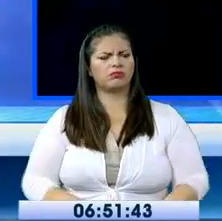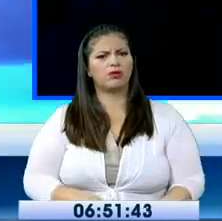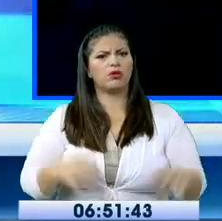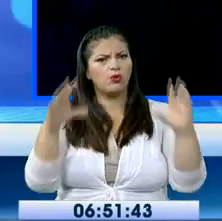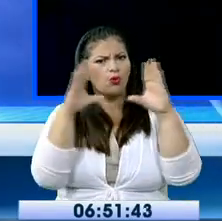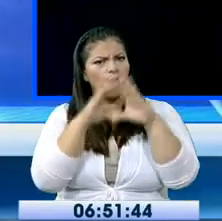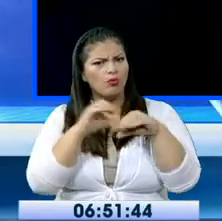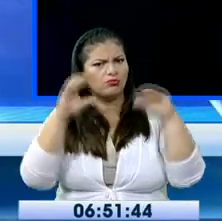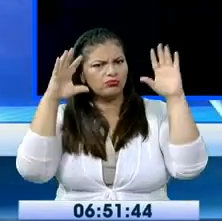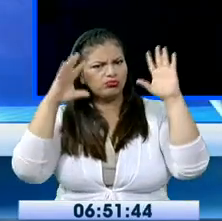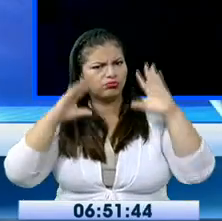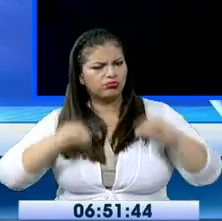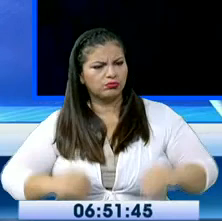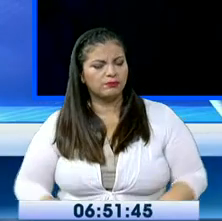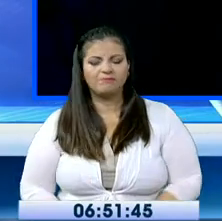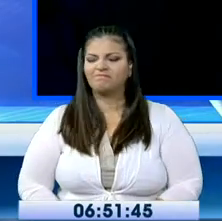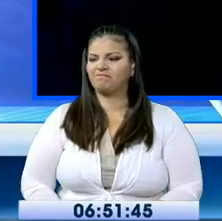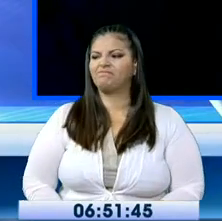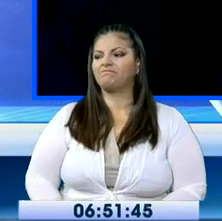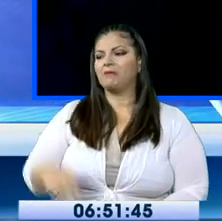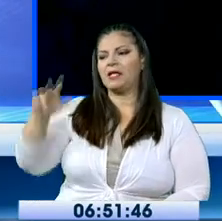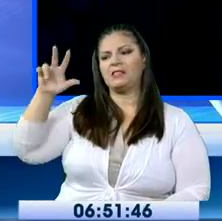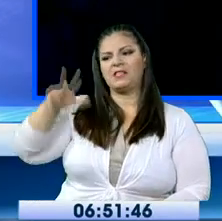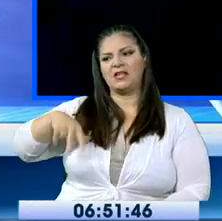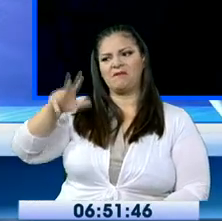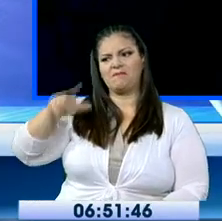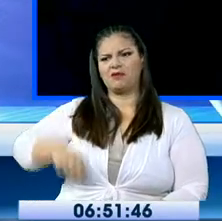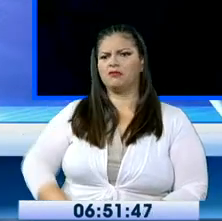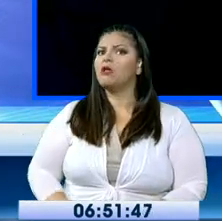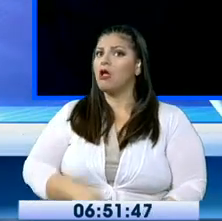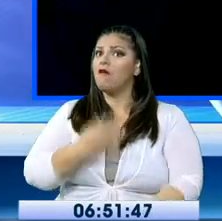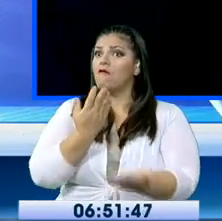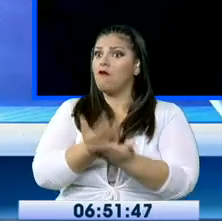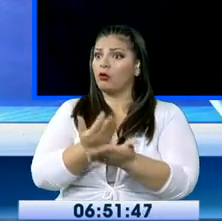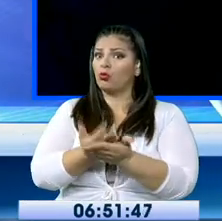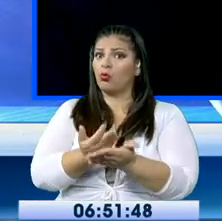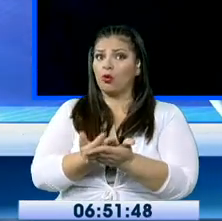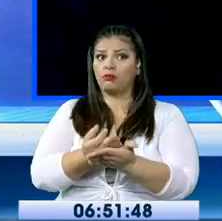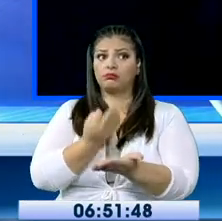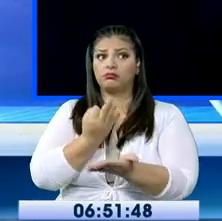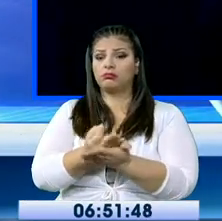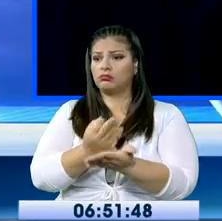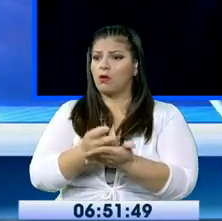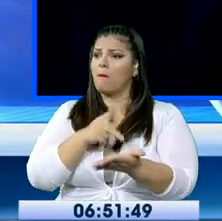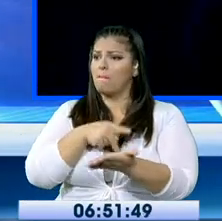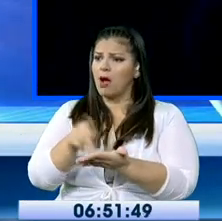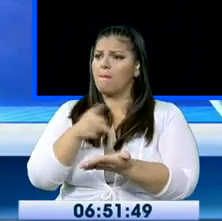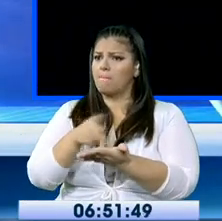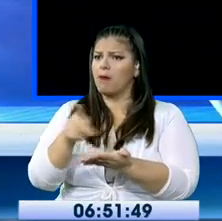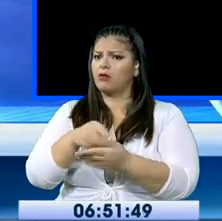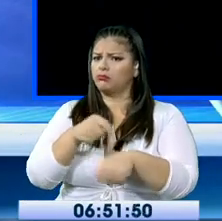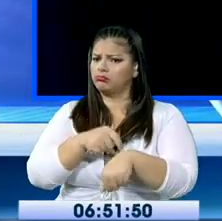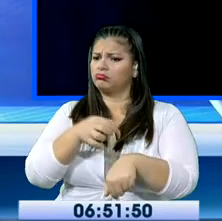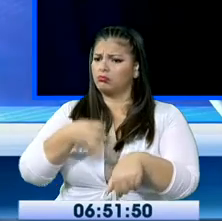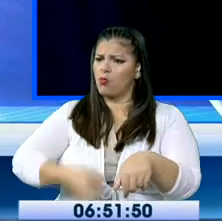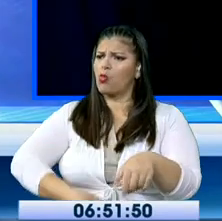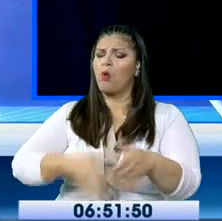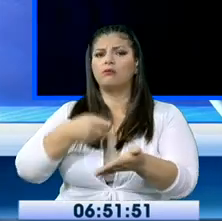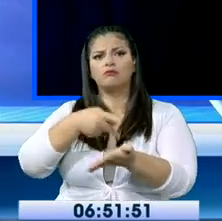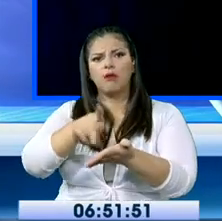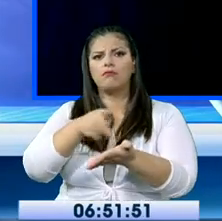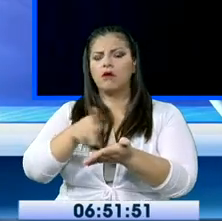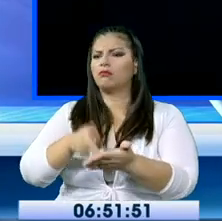y yo estoy al día, pago la luz. Y no se ve, pues yo puse un foquito ahí para poder ver para